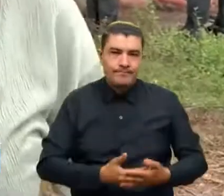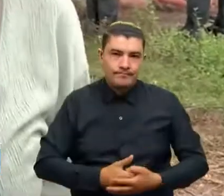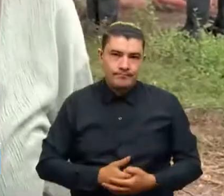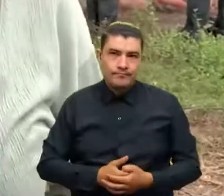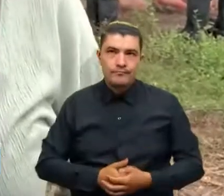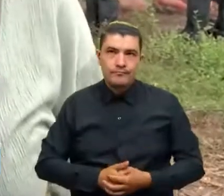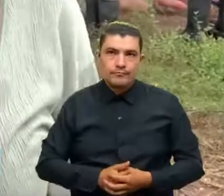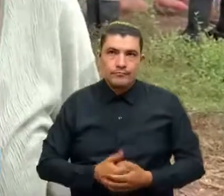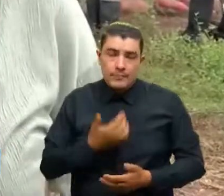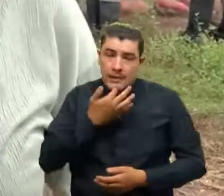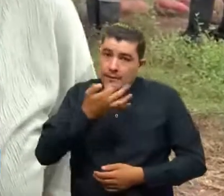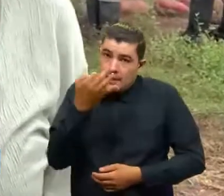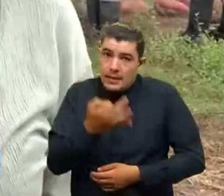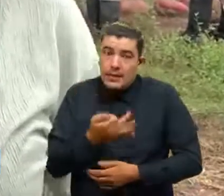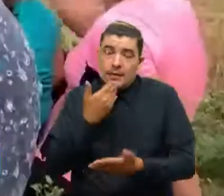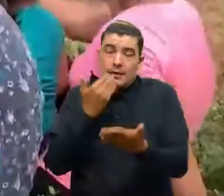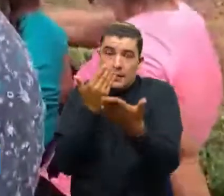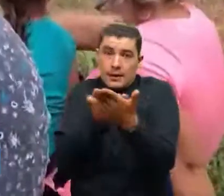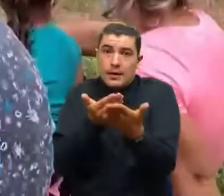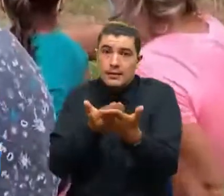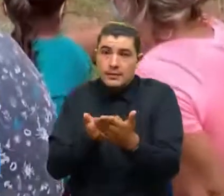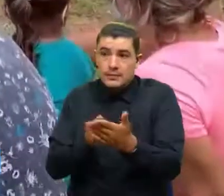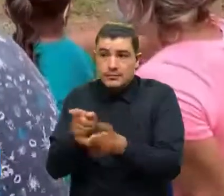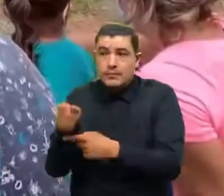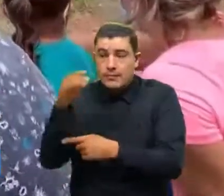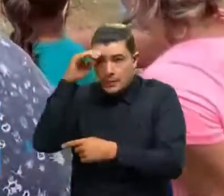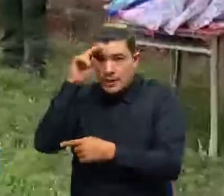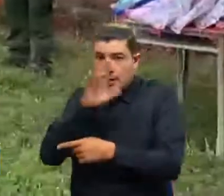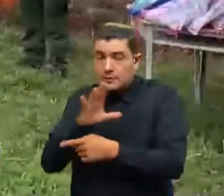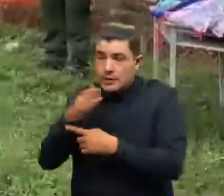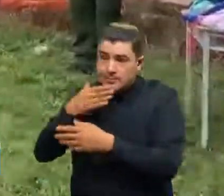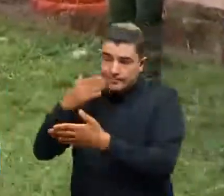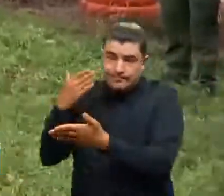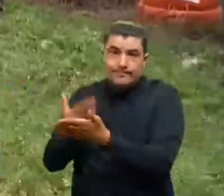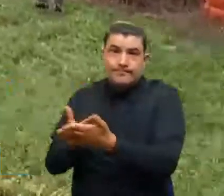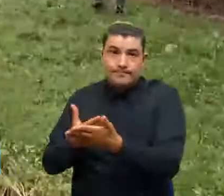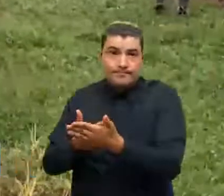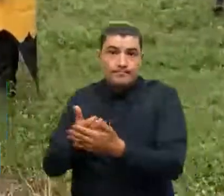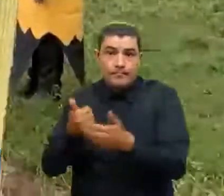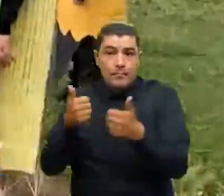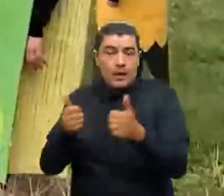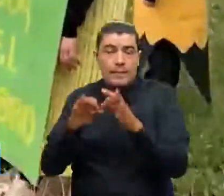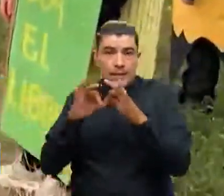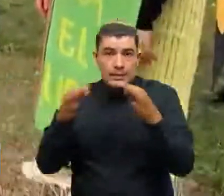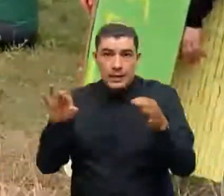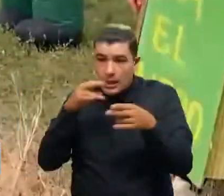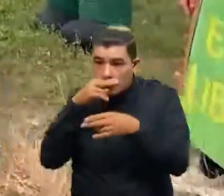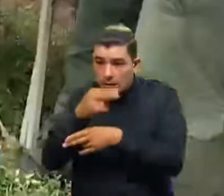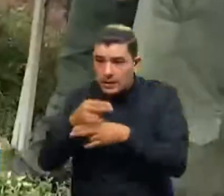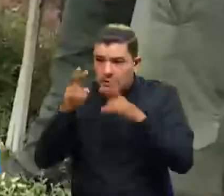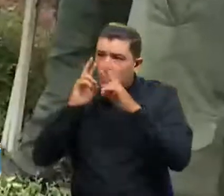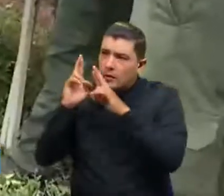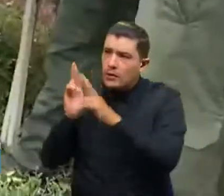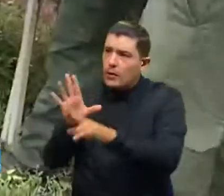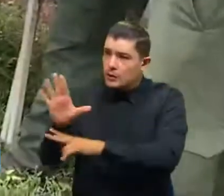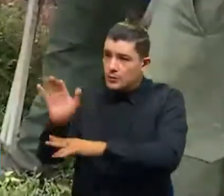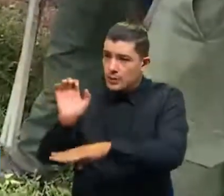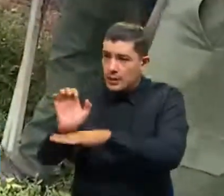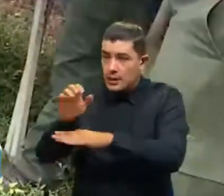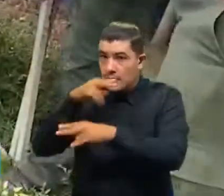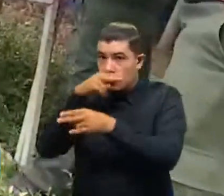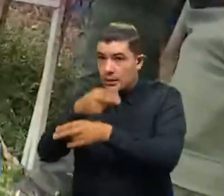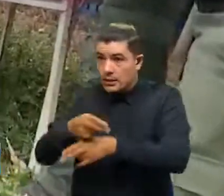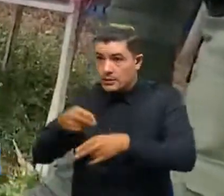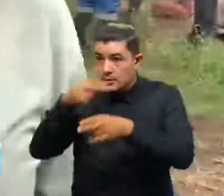es un gesto noble y de buen mensaje para los niños, que reconozcan que hay una entidad como lo es la Policía de Infancia y